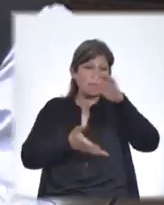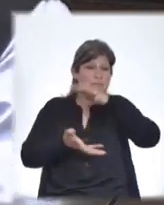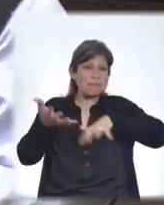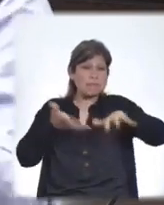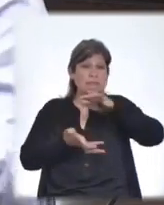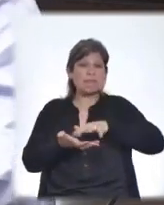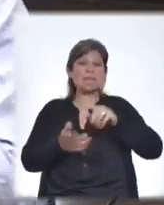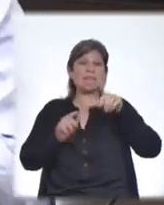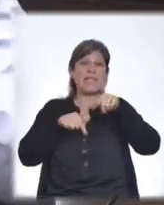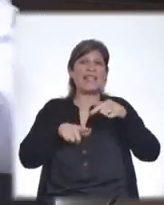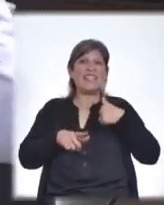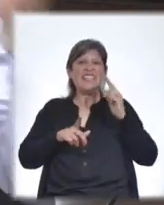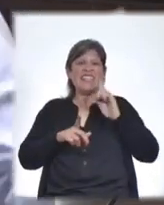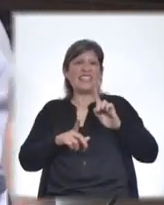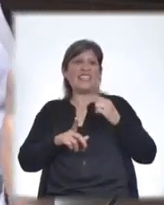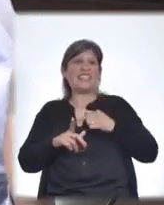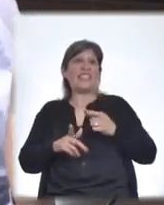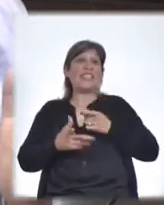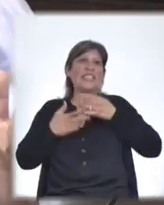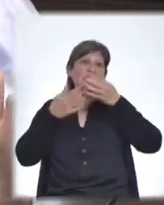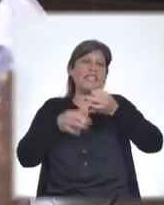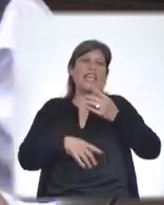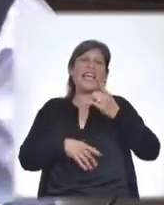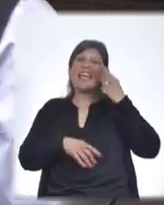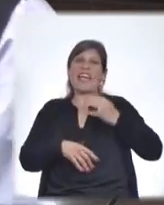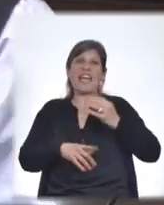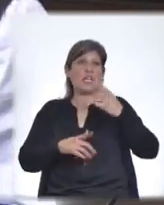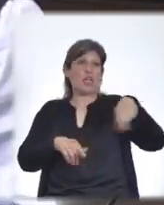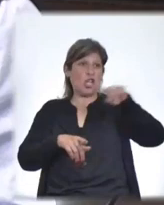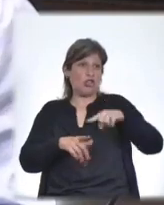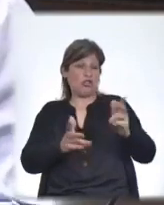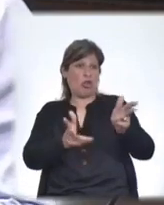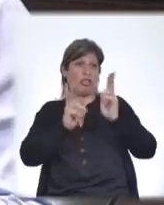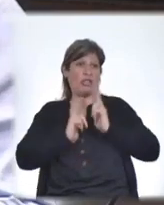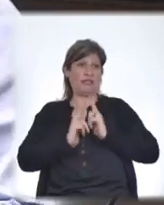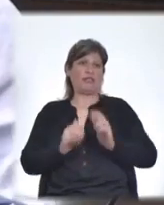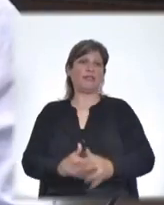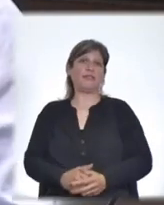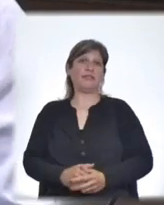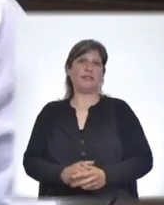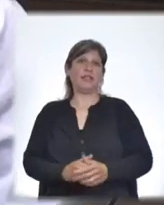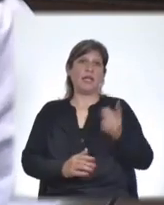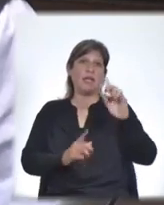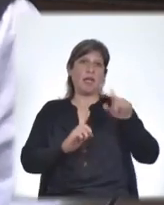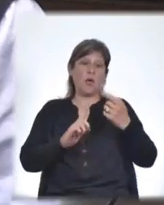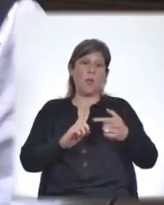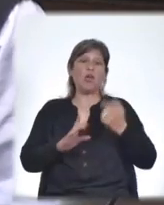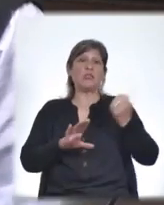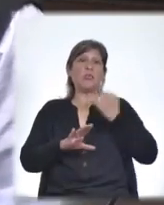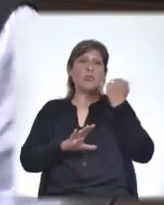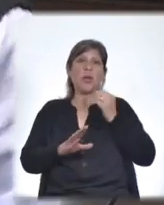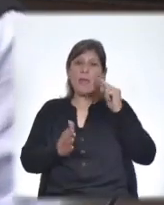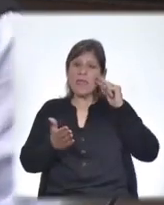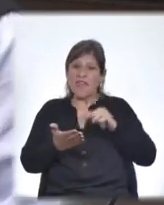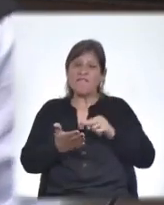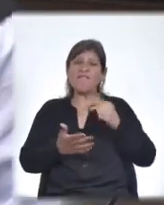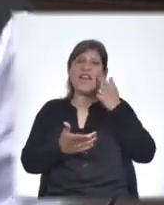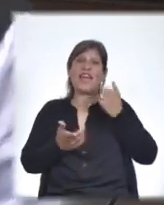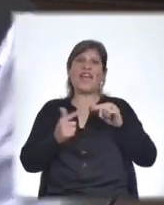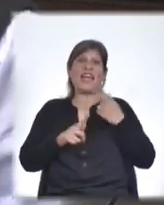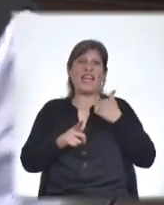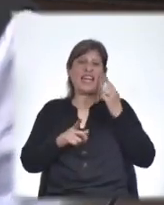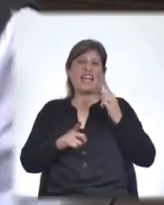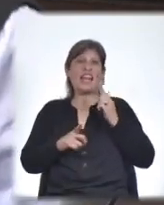ensalada y nos trata de convencer de que tenemos que creer en lo que nos dice. Por eso creo que es relevante ver las